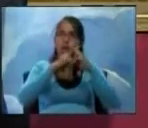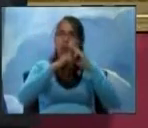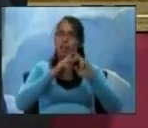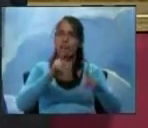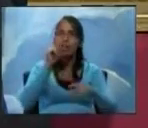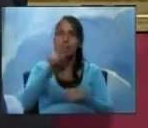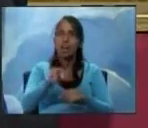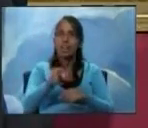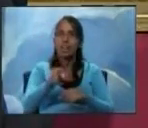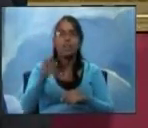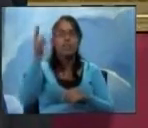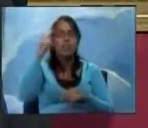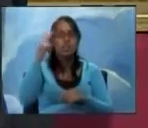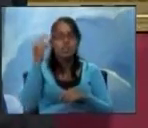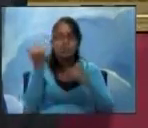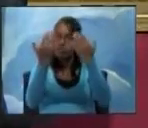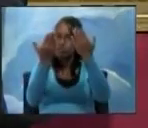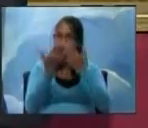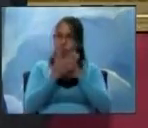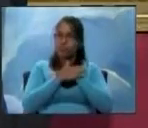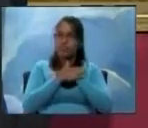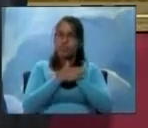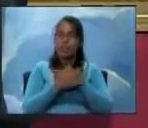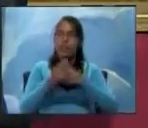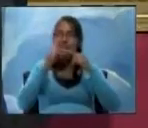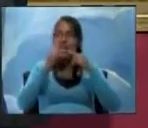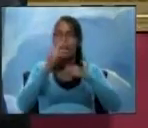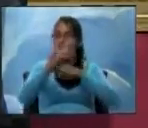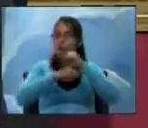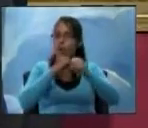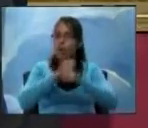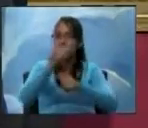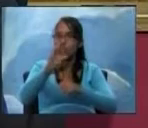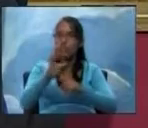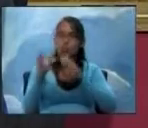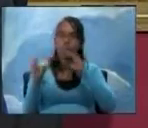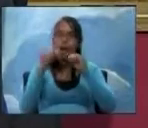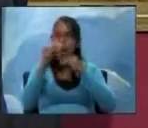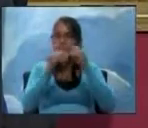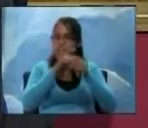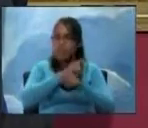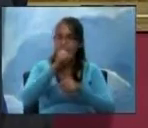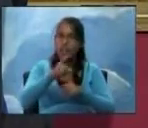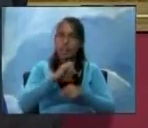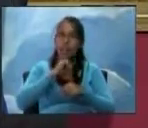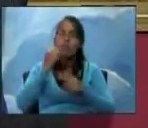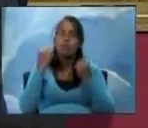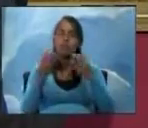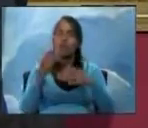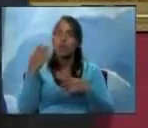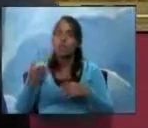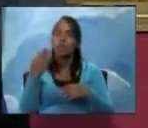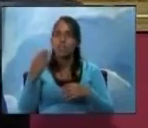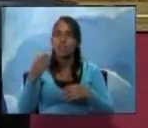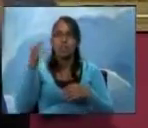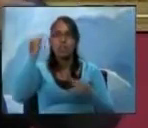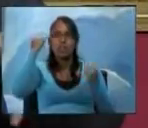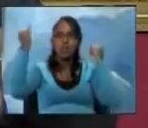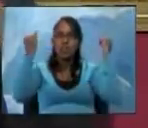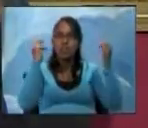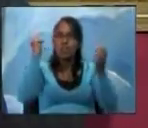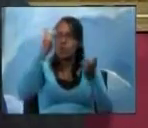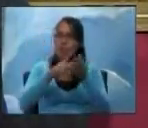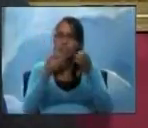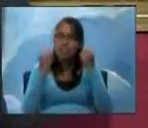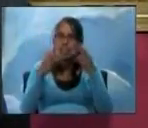Él va a saber recompensarte la obra que tú hagas de Él. Es muy importante. Imagínense, fue